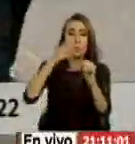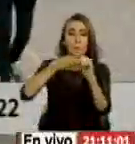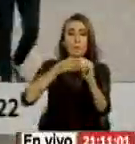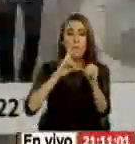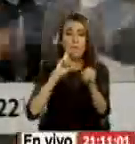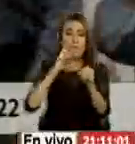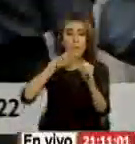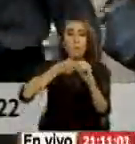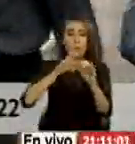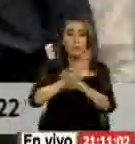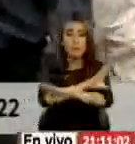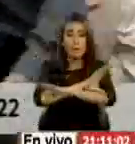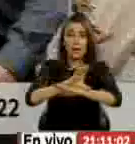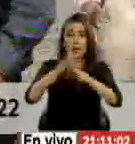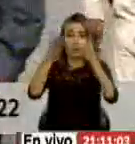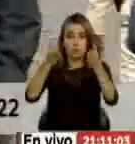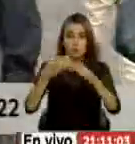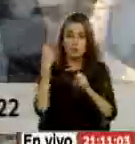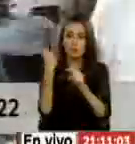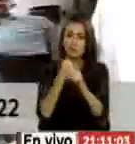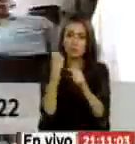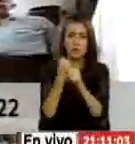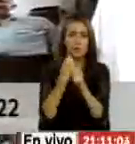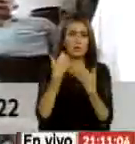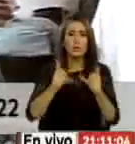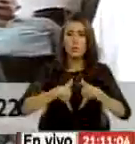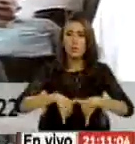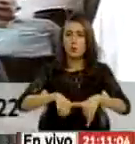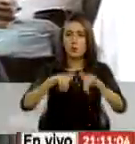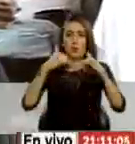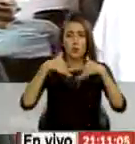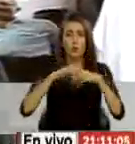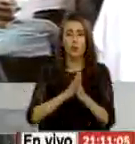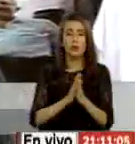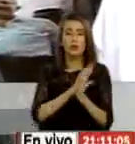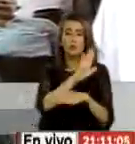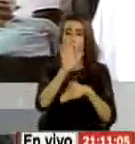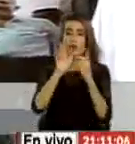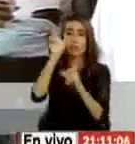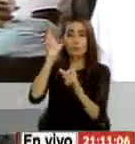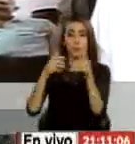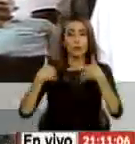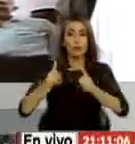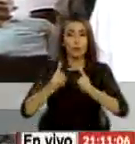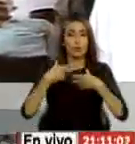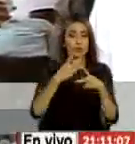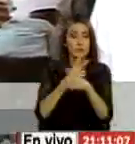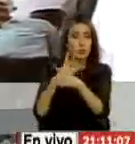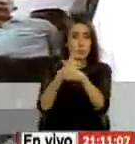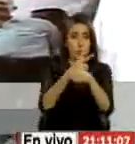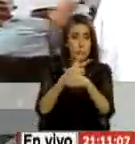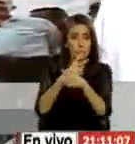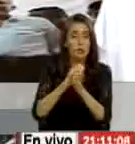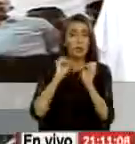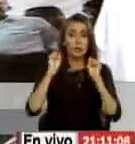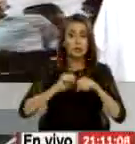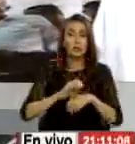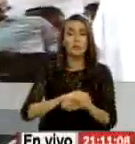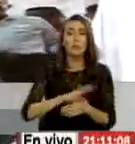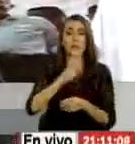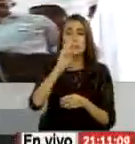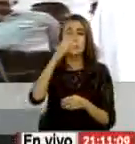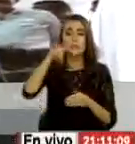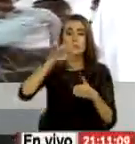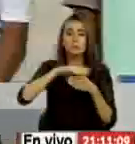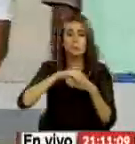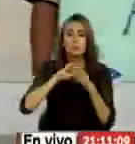conmemorativo, asegurando que la lucha laboral continúa. Nosotros los ganaderos del país teníamos cerca de 10 millones de bovinos. Hoy no